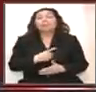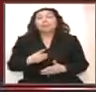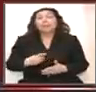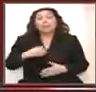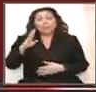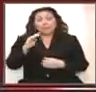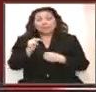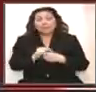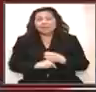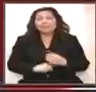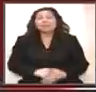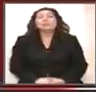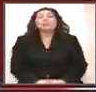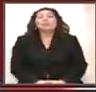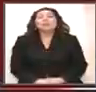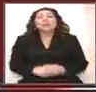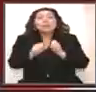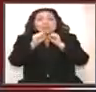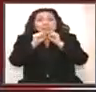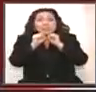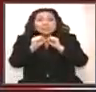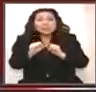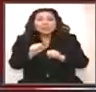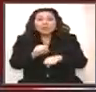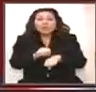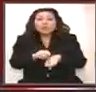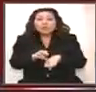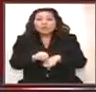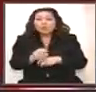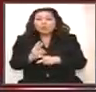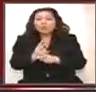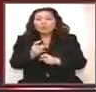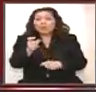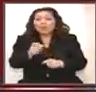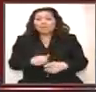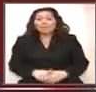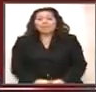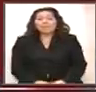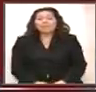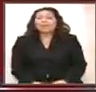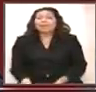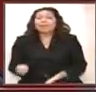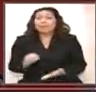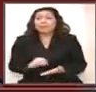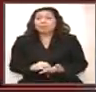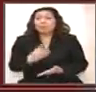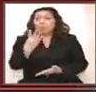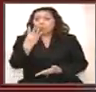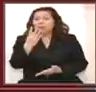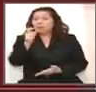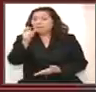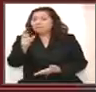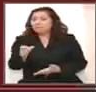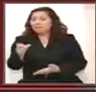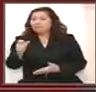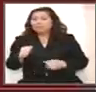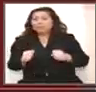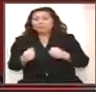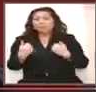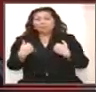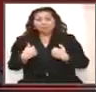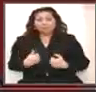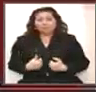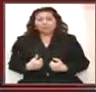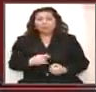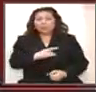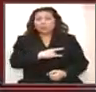general de la Policía Nacional, el secretario técnico del Consejo Nacional de Seguridad Ciudadana, además de cuatro representantes de las facultades de Derecho